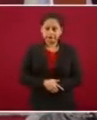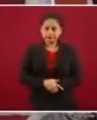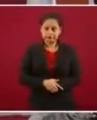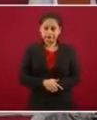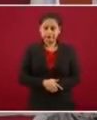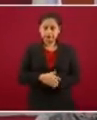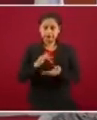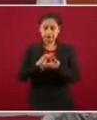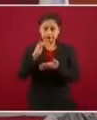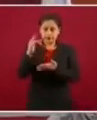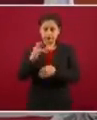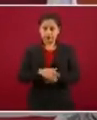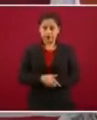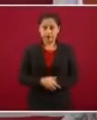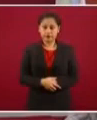Gracias.